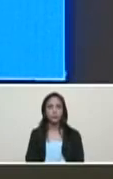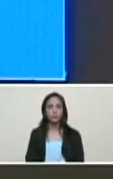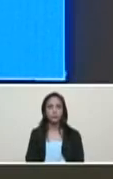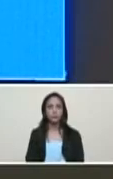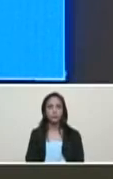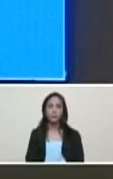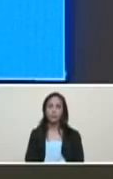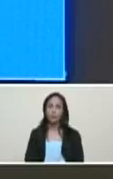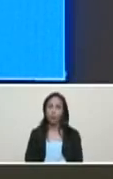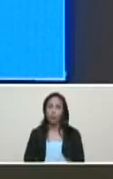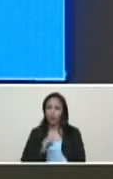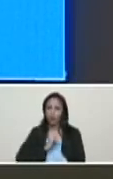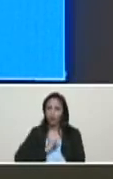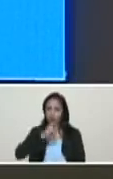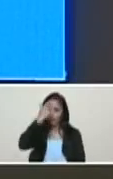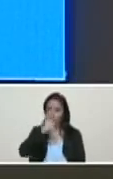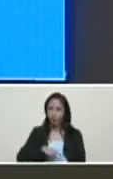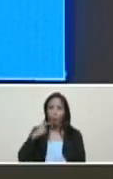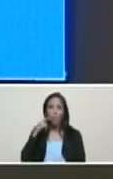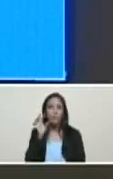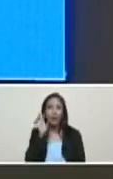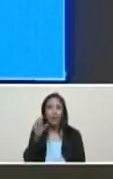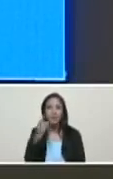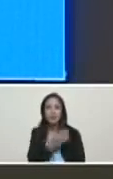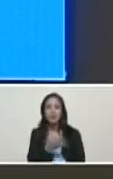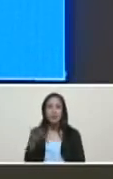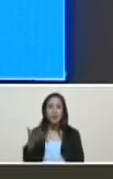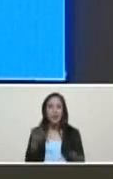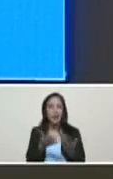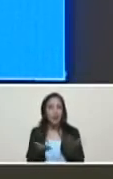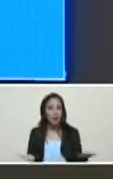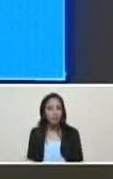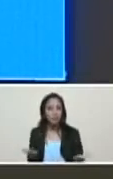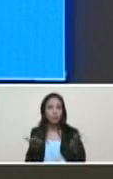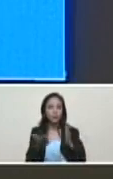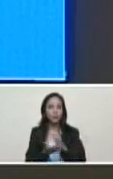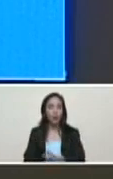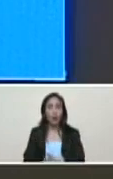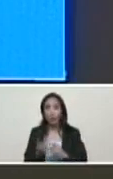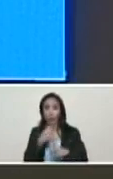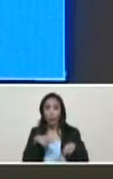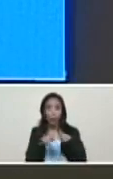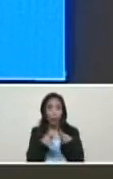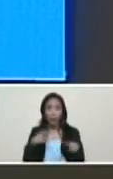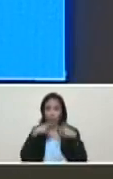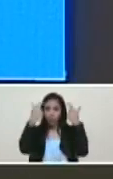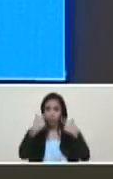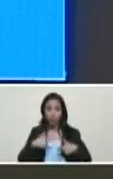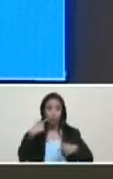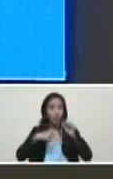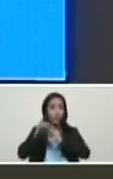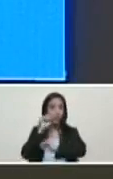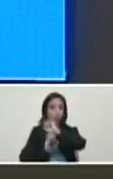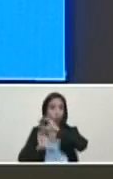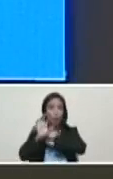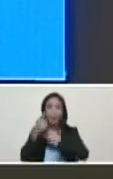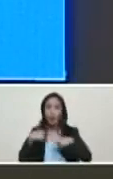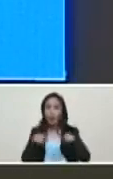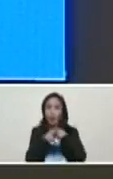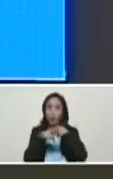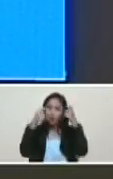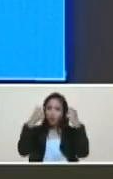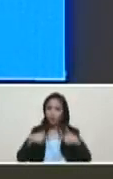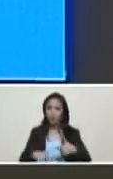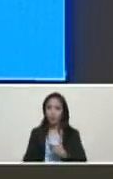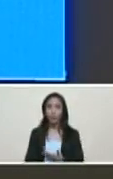como identidad, como gentilicio, en la medida que nos demos nuestro puesto, en la medida que